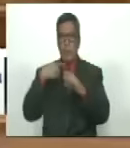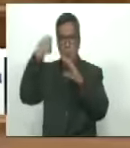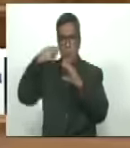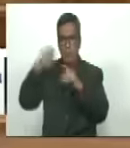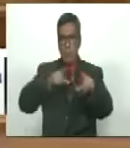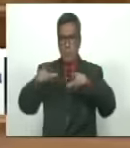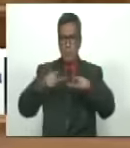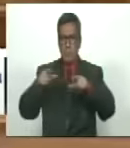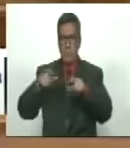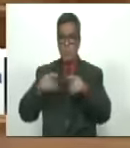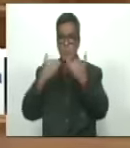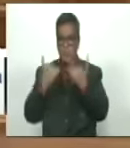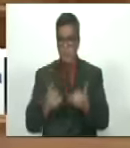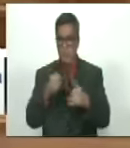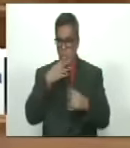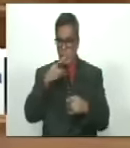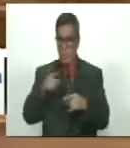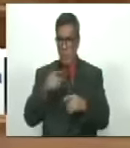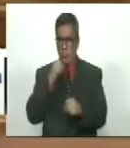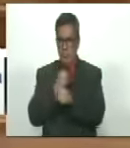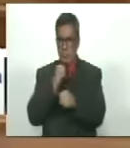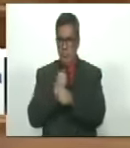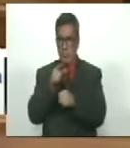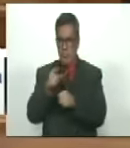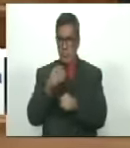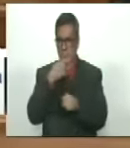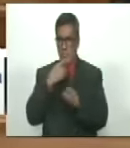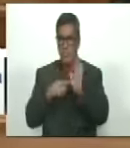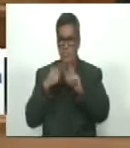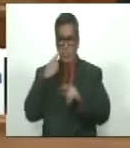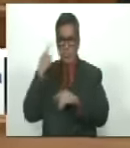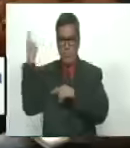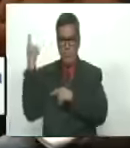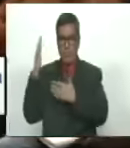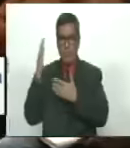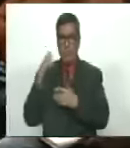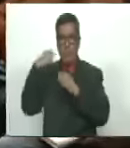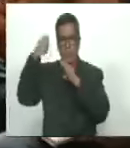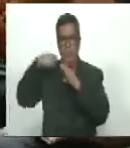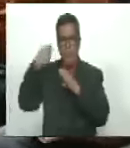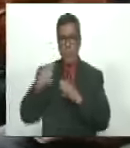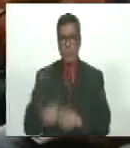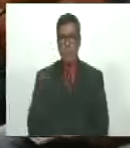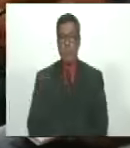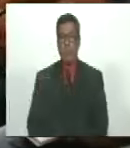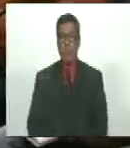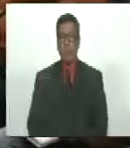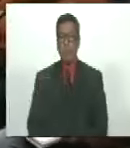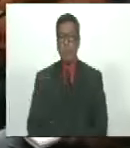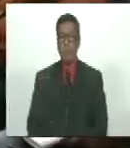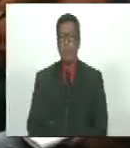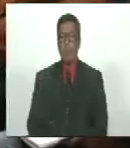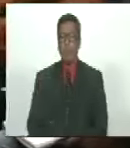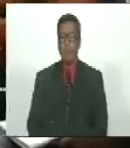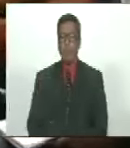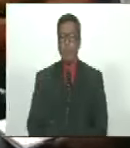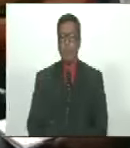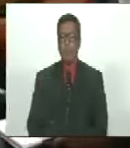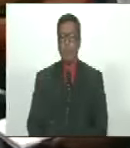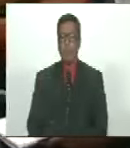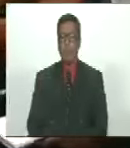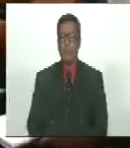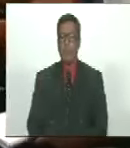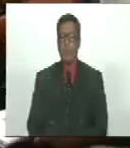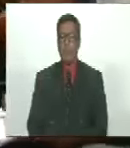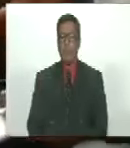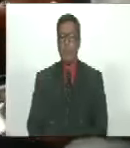listo, con audio y todo bien. ¿Va a funcionar? Vamos a poner el video, pues. Activar de inmediato el debate